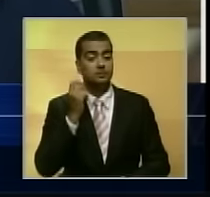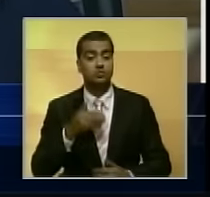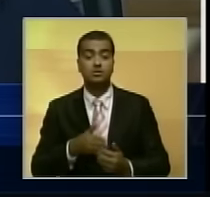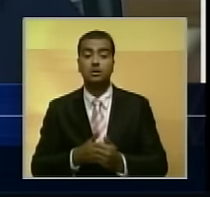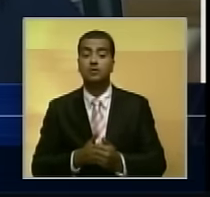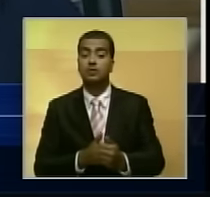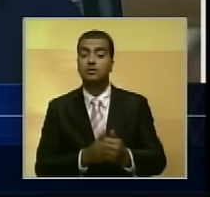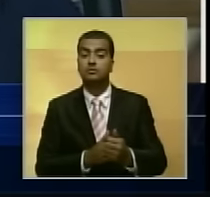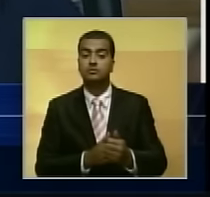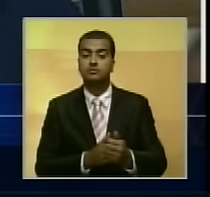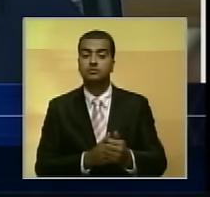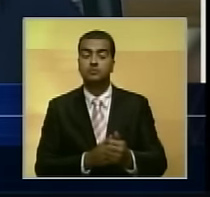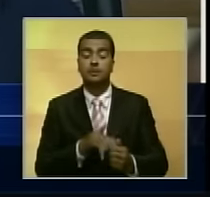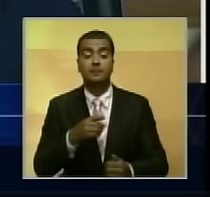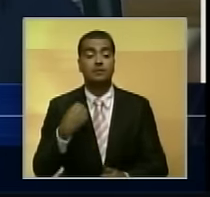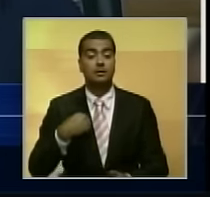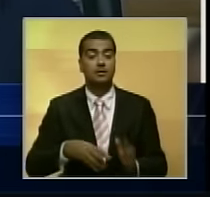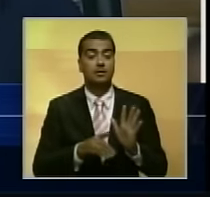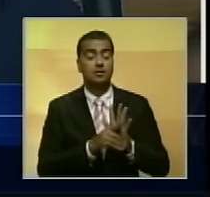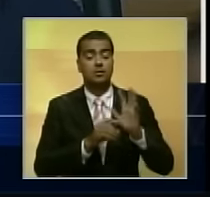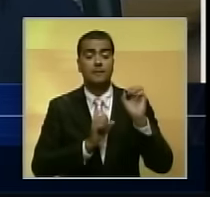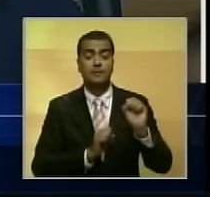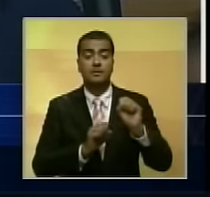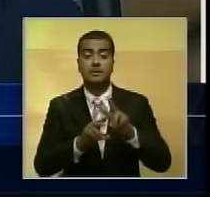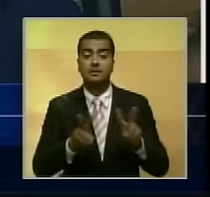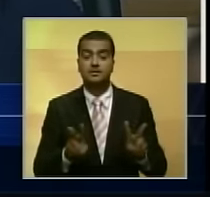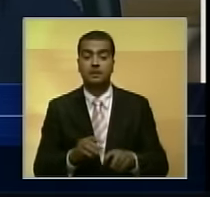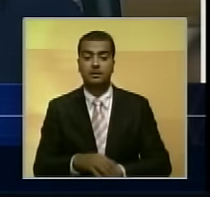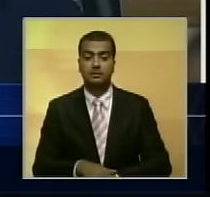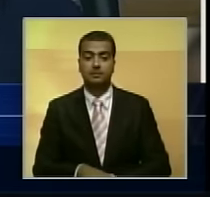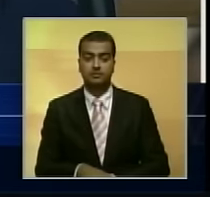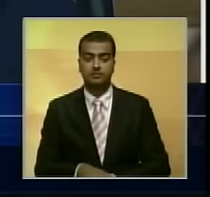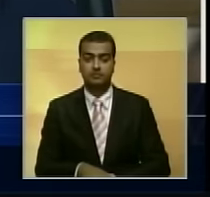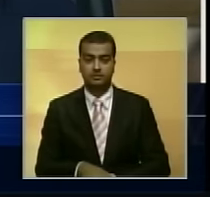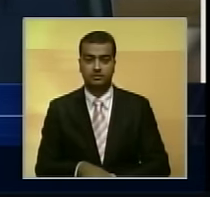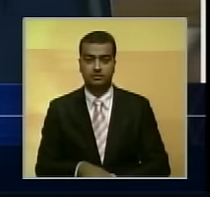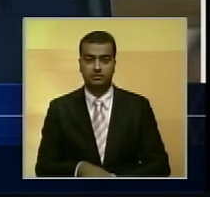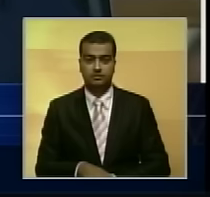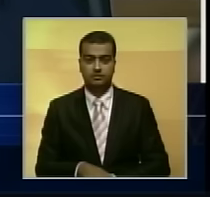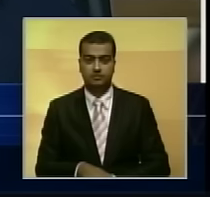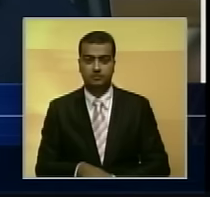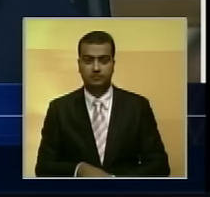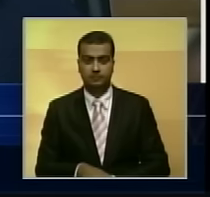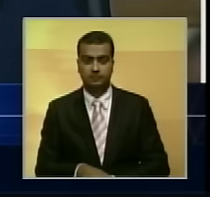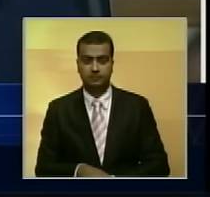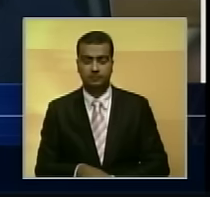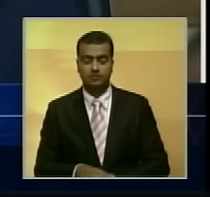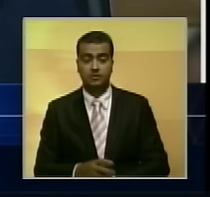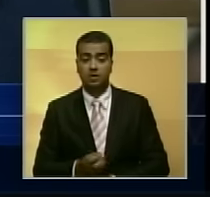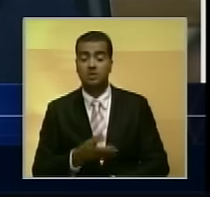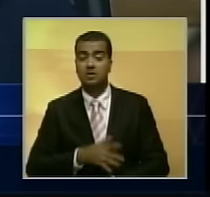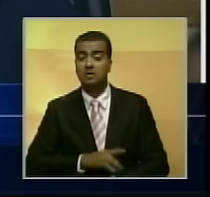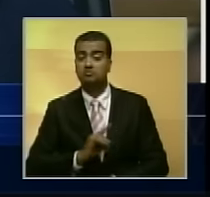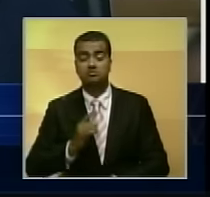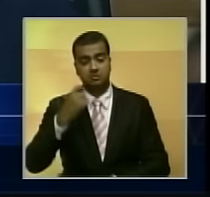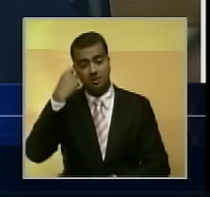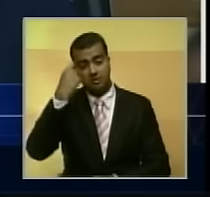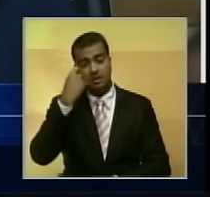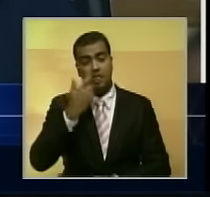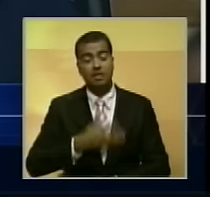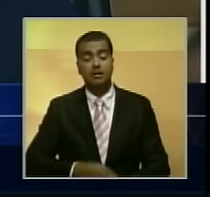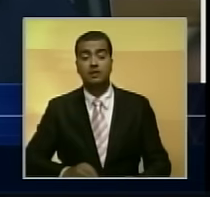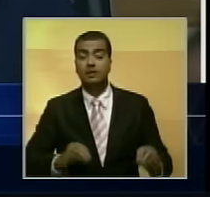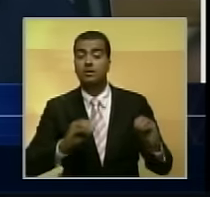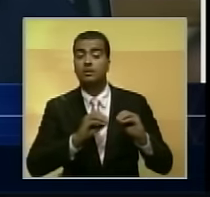seguidores, pues tienen derecho a la manifestación pacífica cuando no están y no consideran estar de